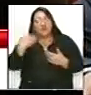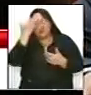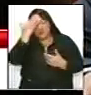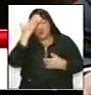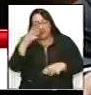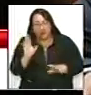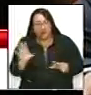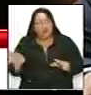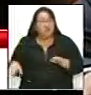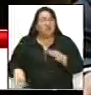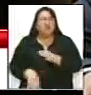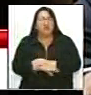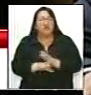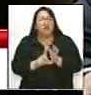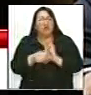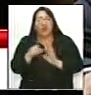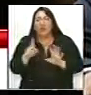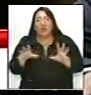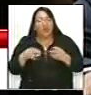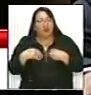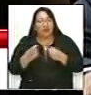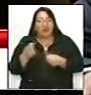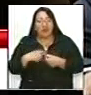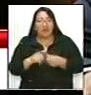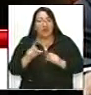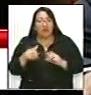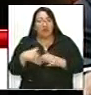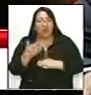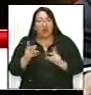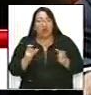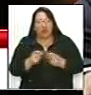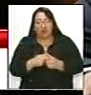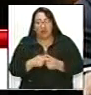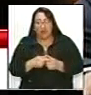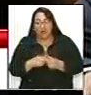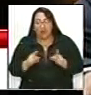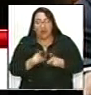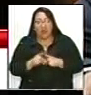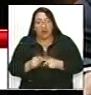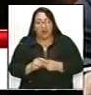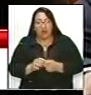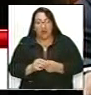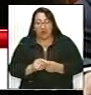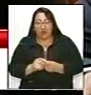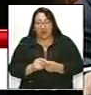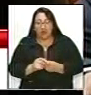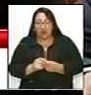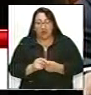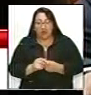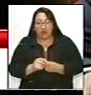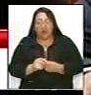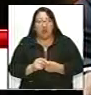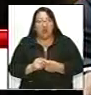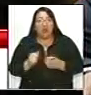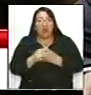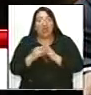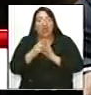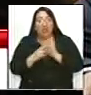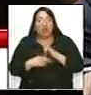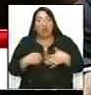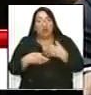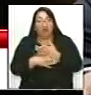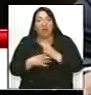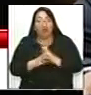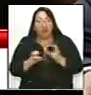patearlo para después y eso no permitir participar en comisiones. Inclusive en la resolución se planteaba de que se podía